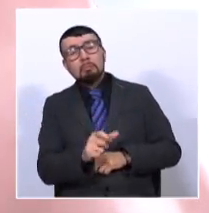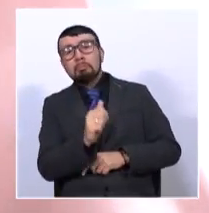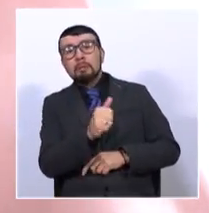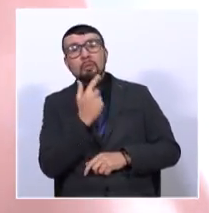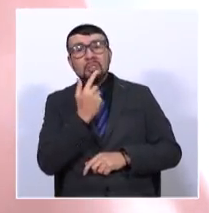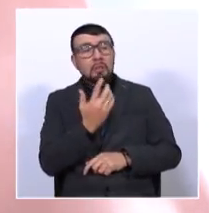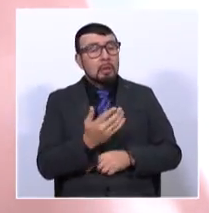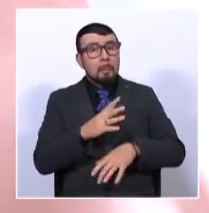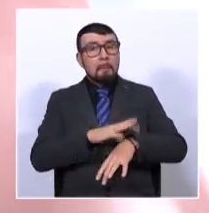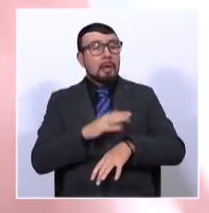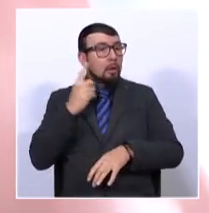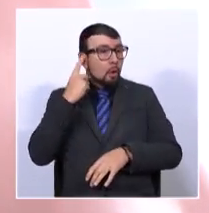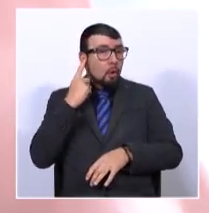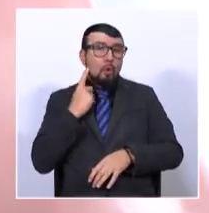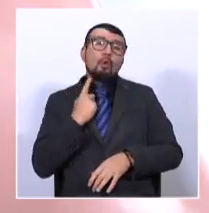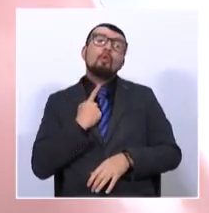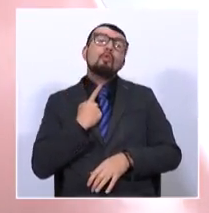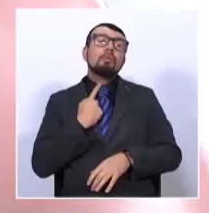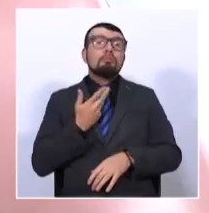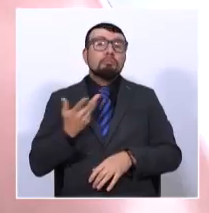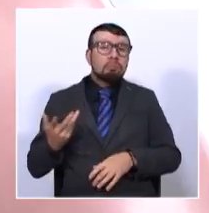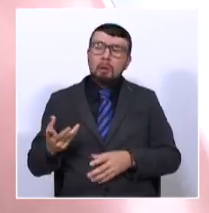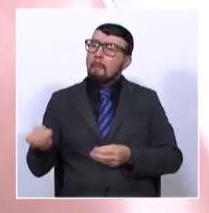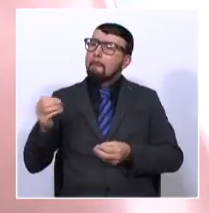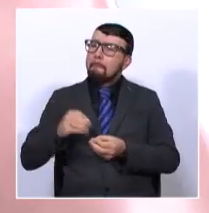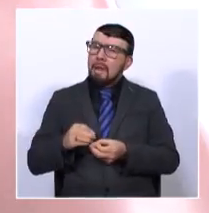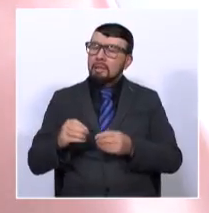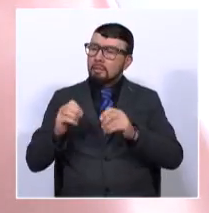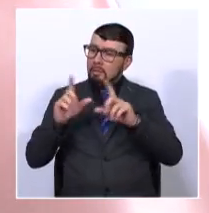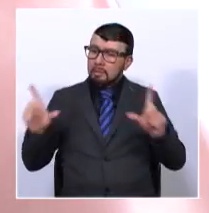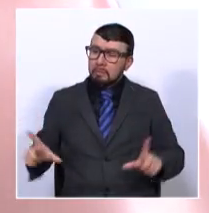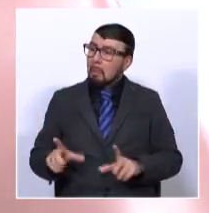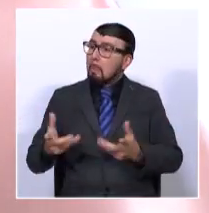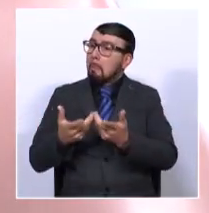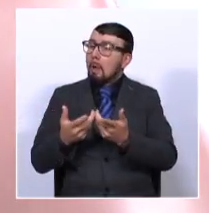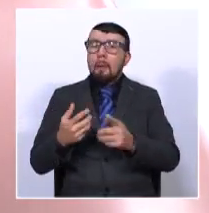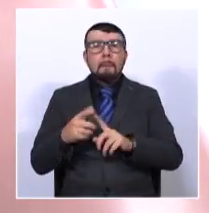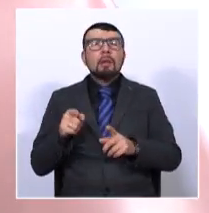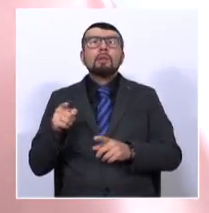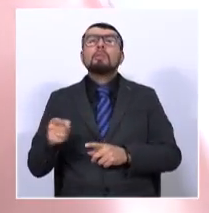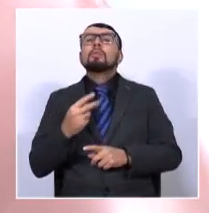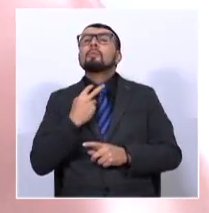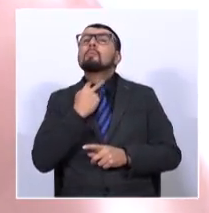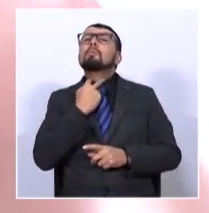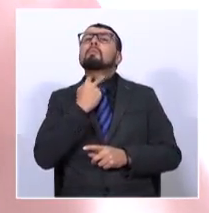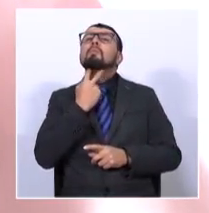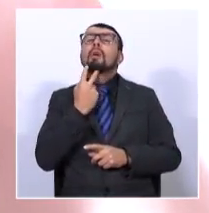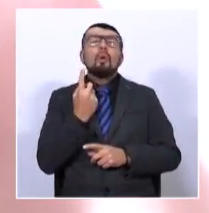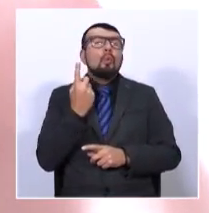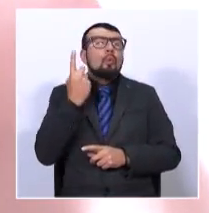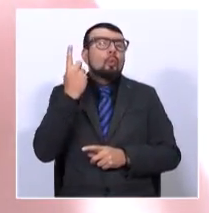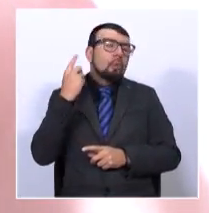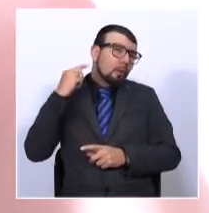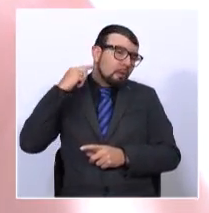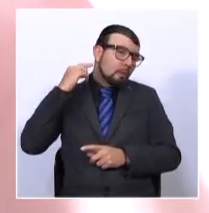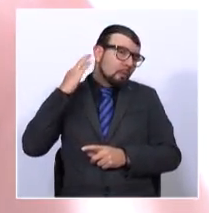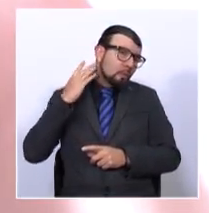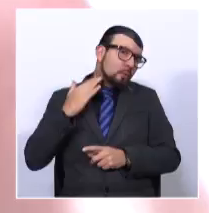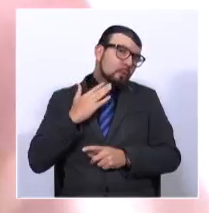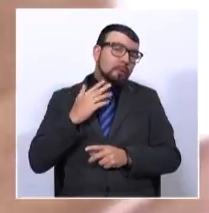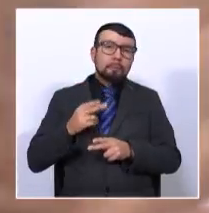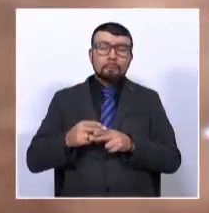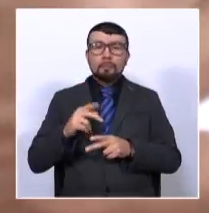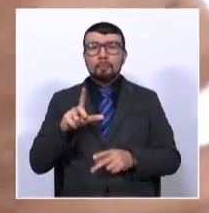nos habló si tiene más paraclínicos, pero las cuerdas vocales están inervadas por un nerviosito que se llama el laringio